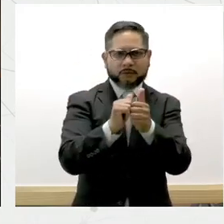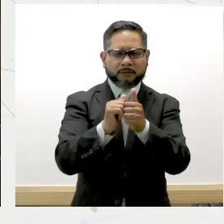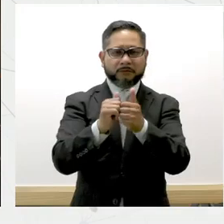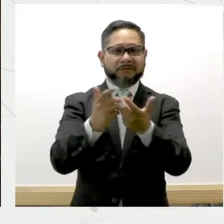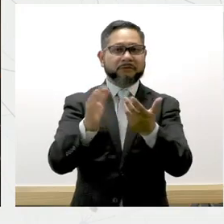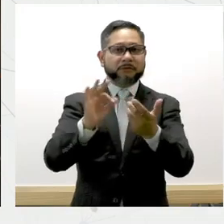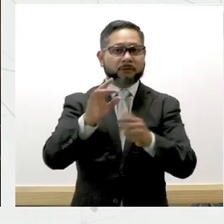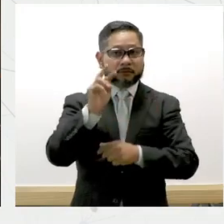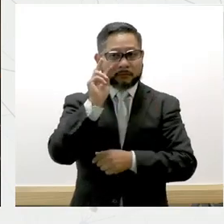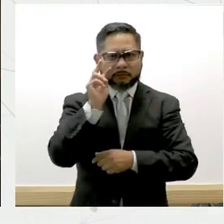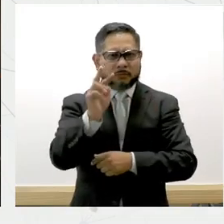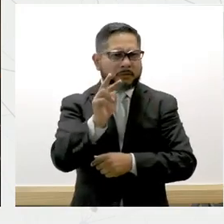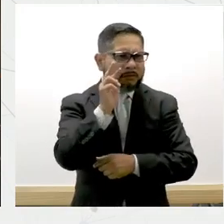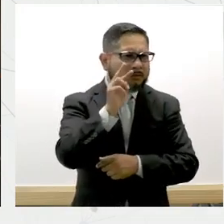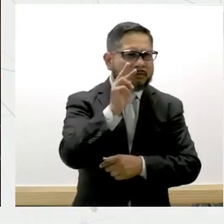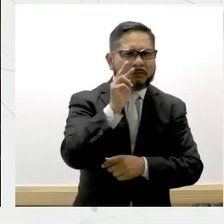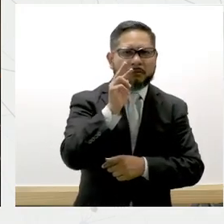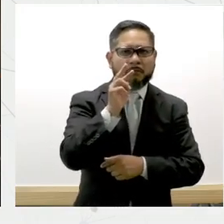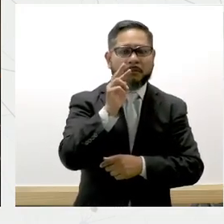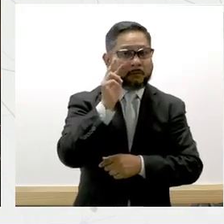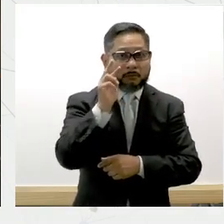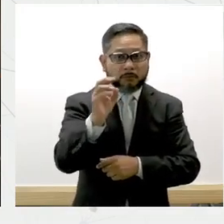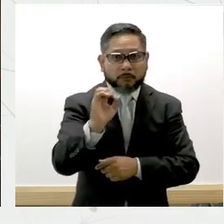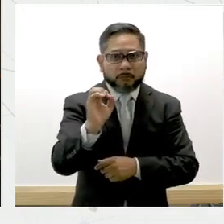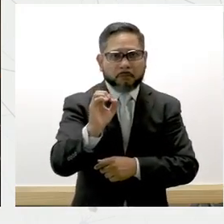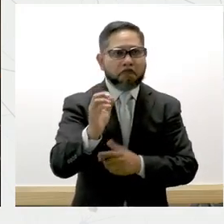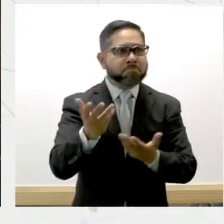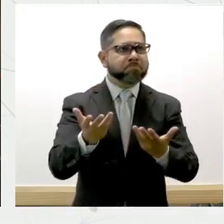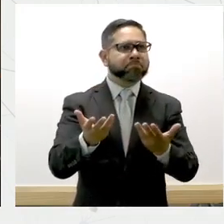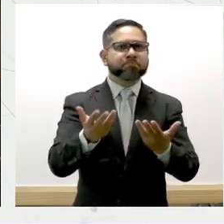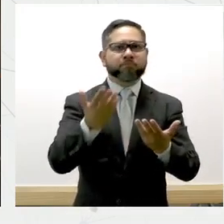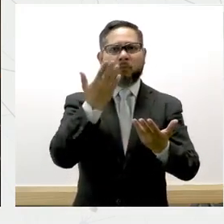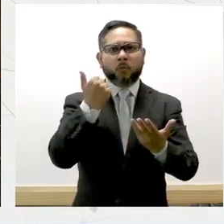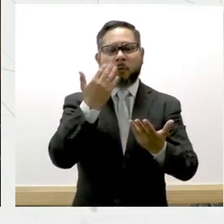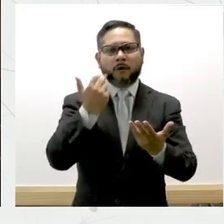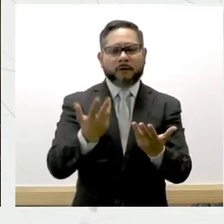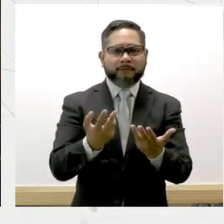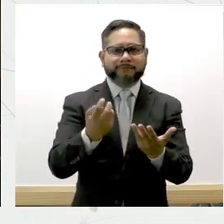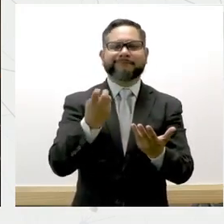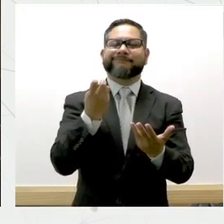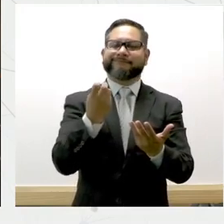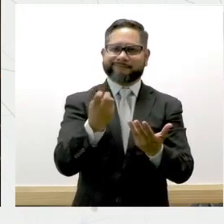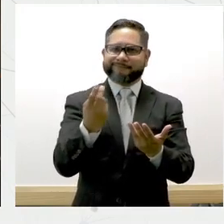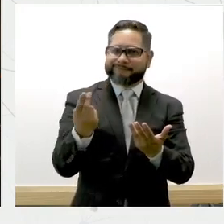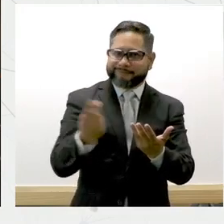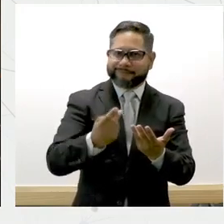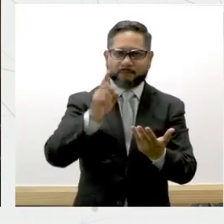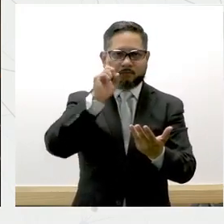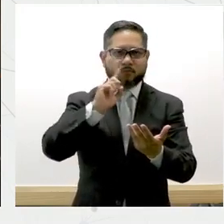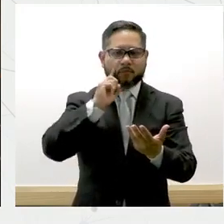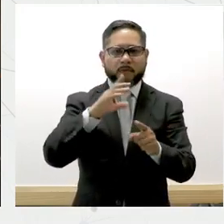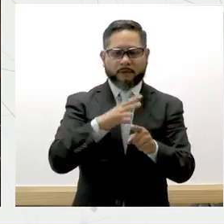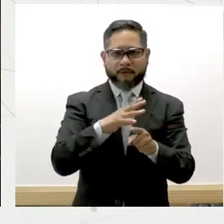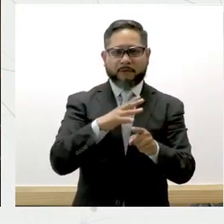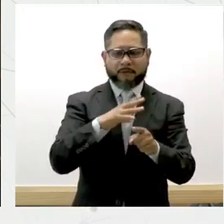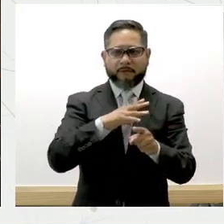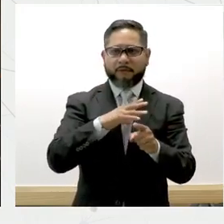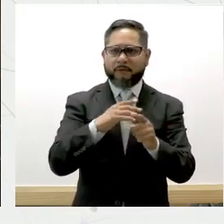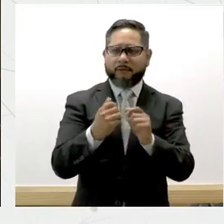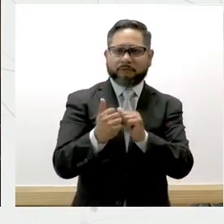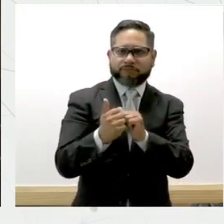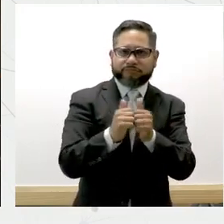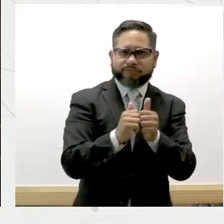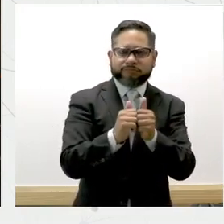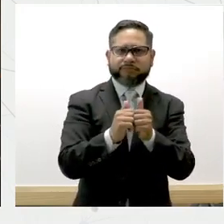existe, por lo que dar visibilidad a la presencia de mujeres en todos los ámbitos de gestión, de cambio, de las palancas de cambio